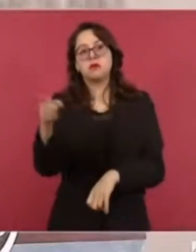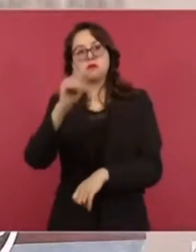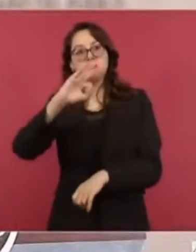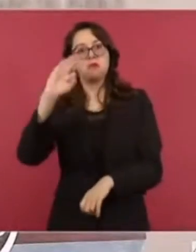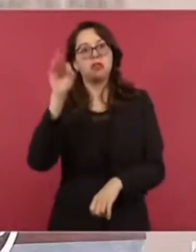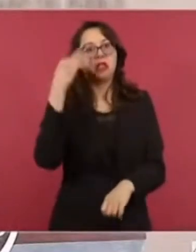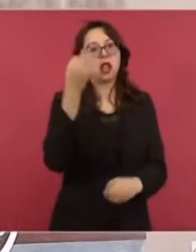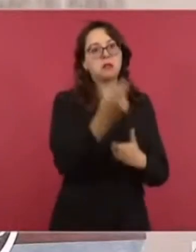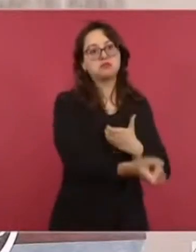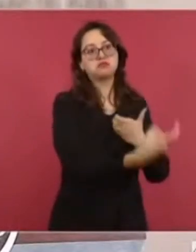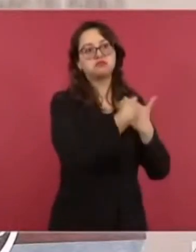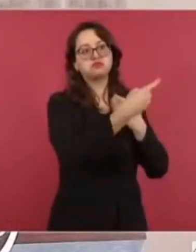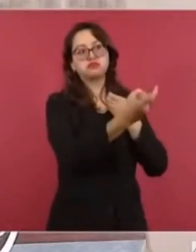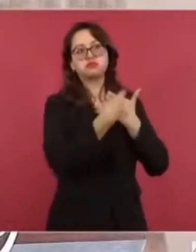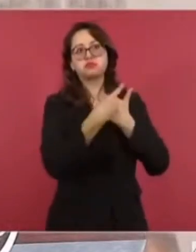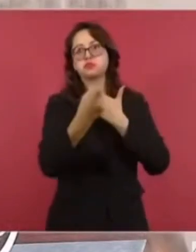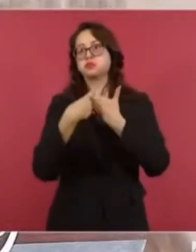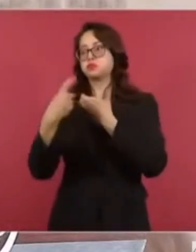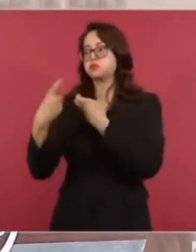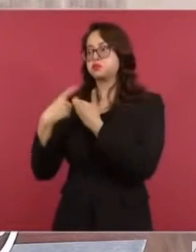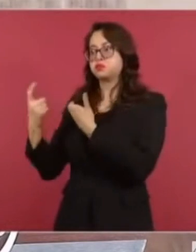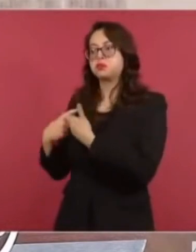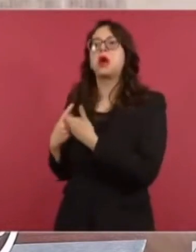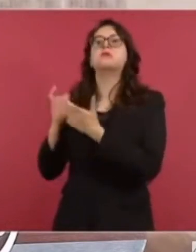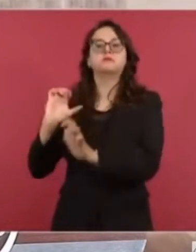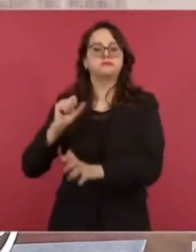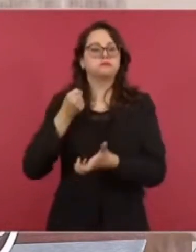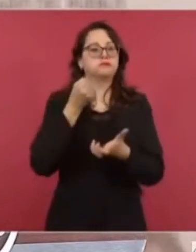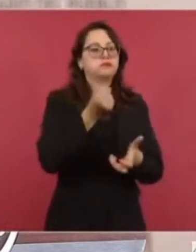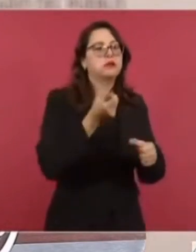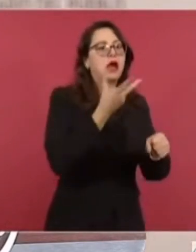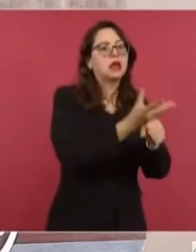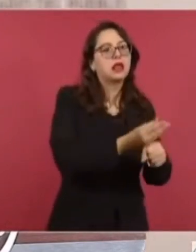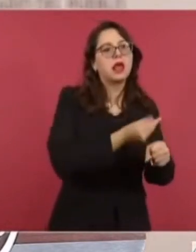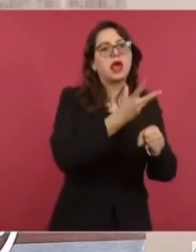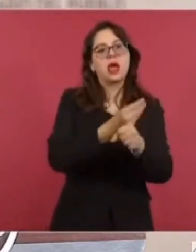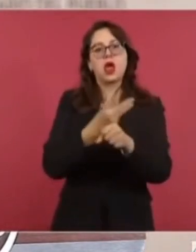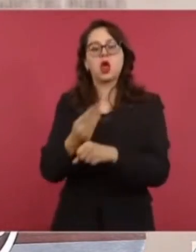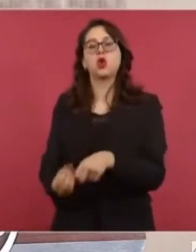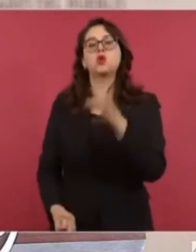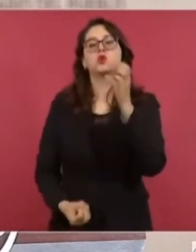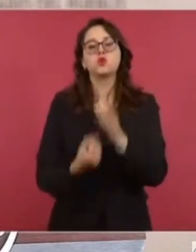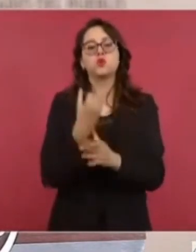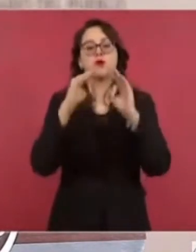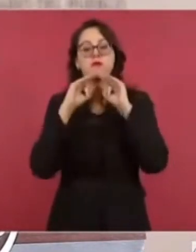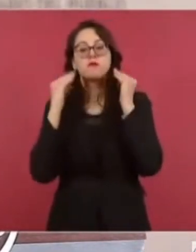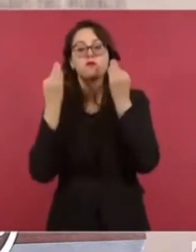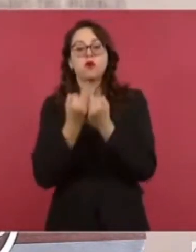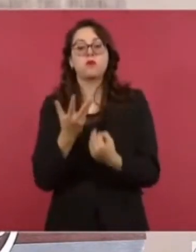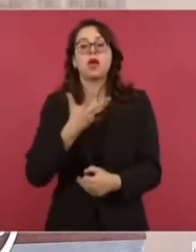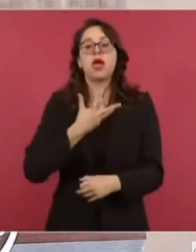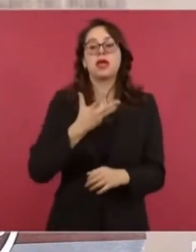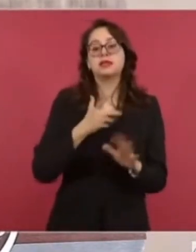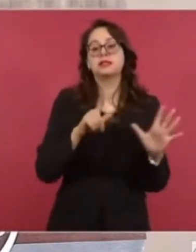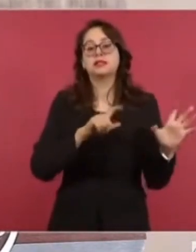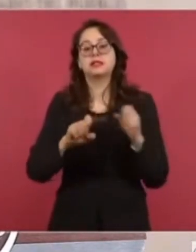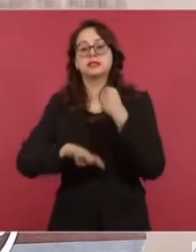IMSS Bienestar, las que se están transmitiendo de los estados al IMSS Bienestar, los 714